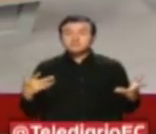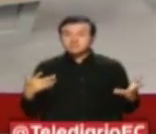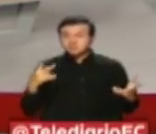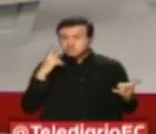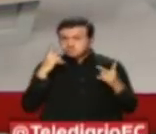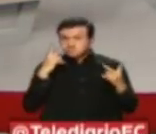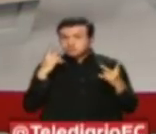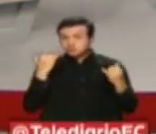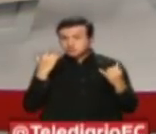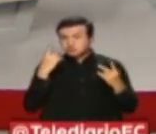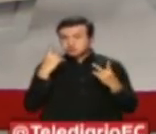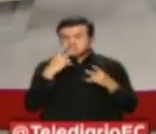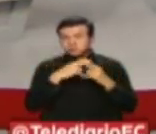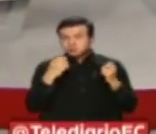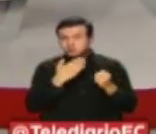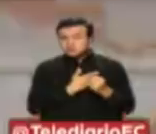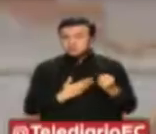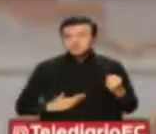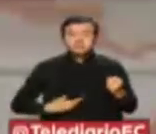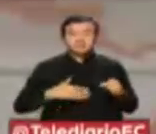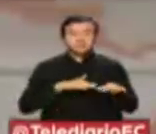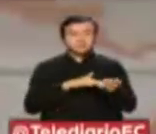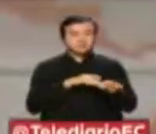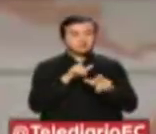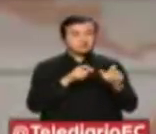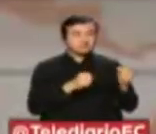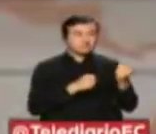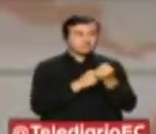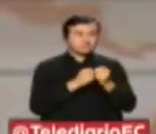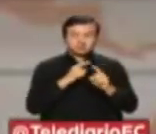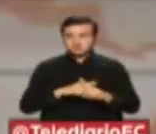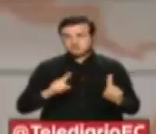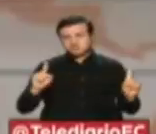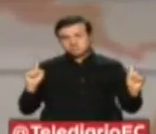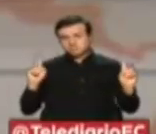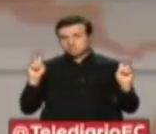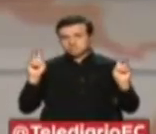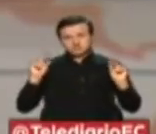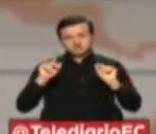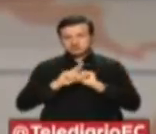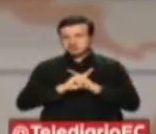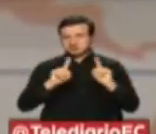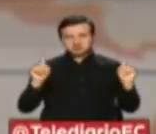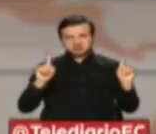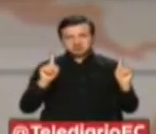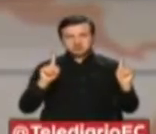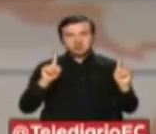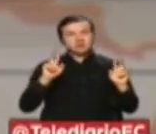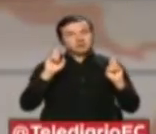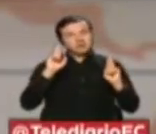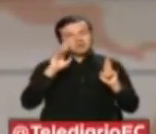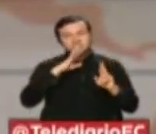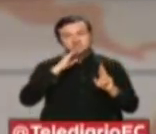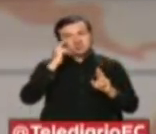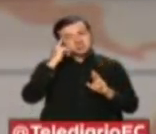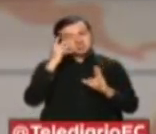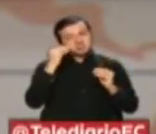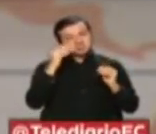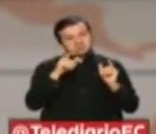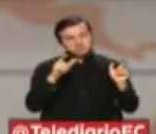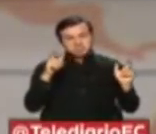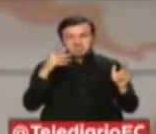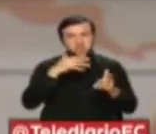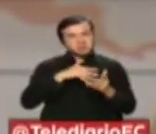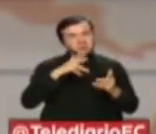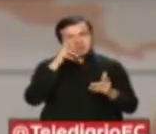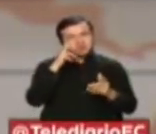actual al experto hay que hablar de un respaldo ciudadano que no tiene nada que ver en este sentido que ojalá tenga todavía el señor correa dudo que